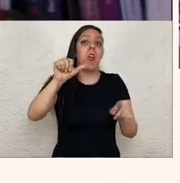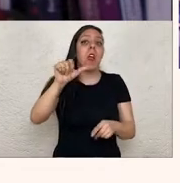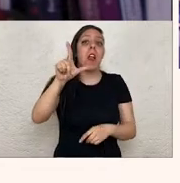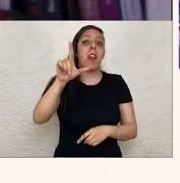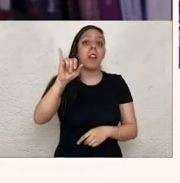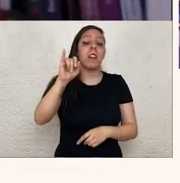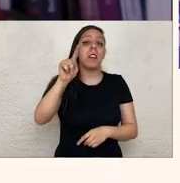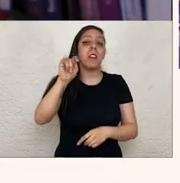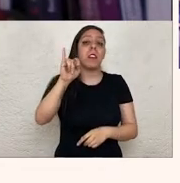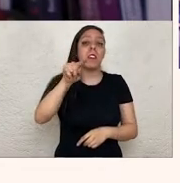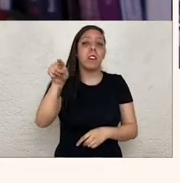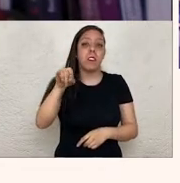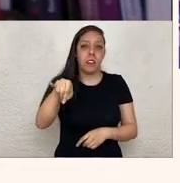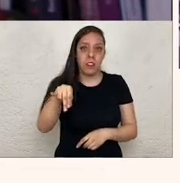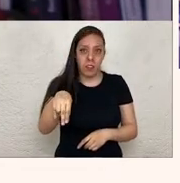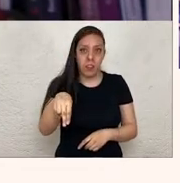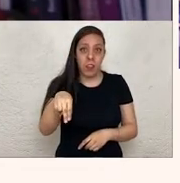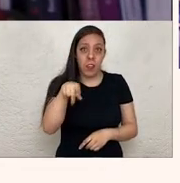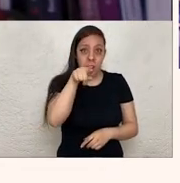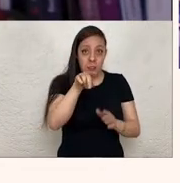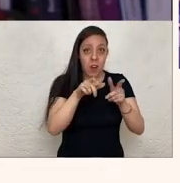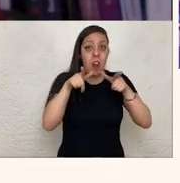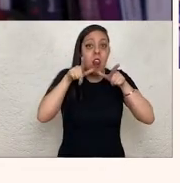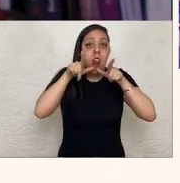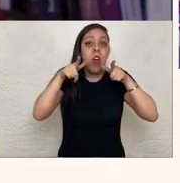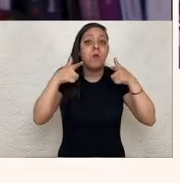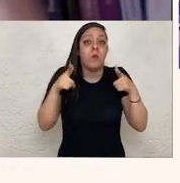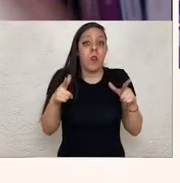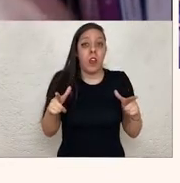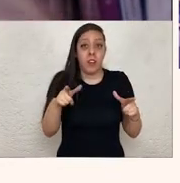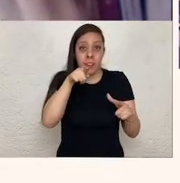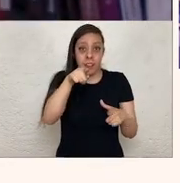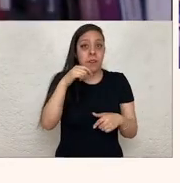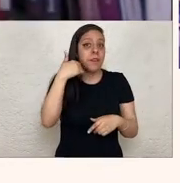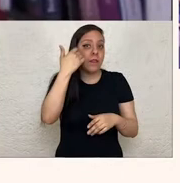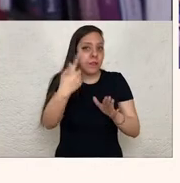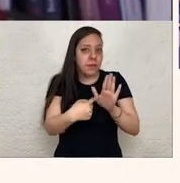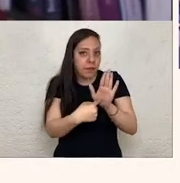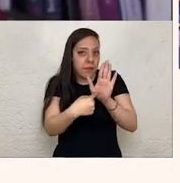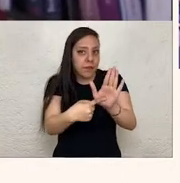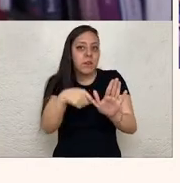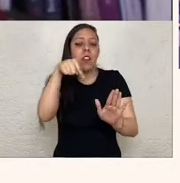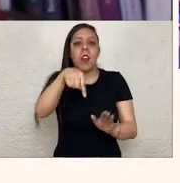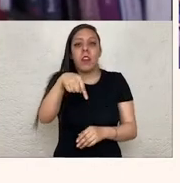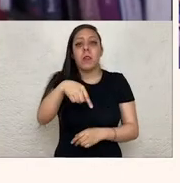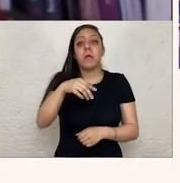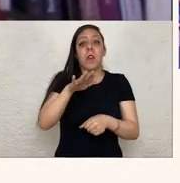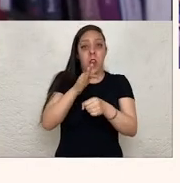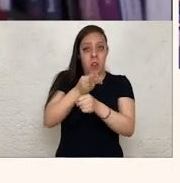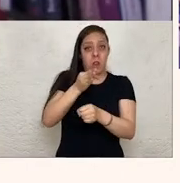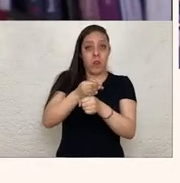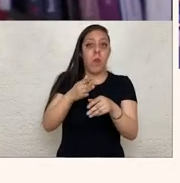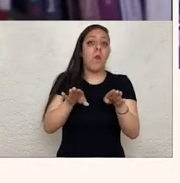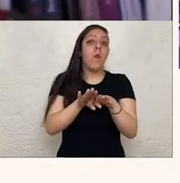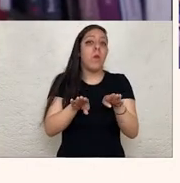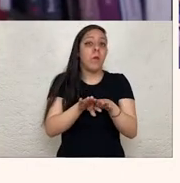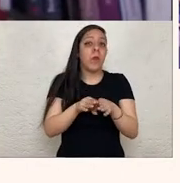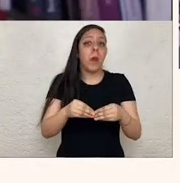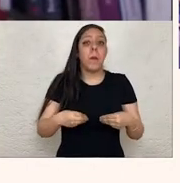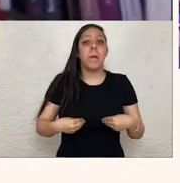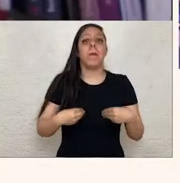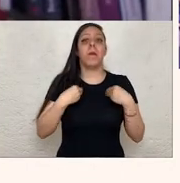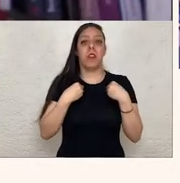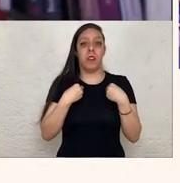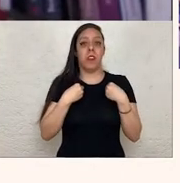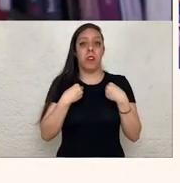¿no? Y es lo que yo quisiera relevar aquí, justamente por el momento que estamos viviendo hoy, el momento